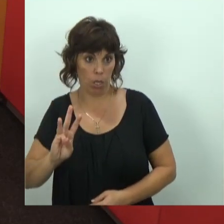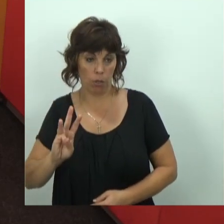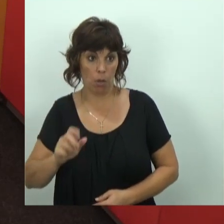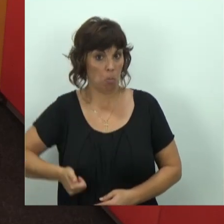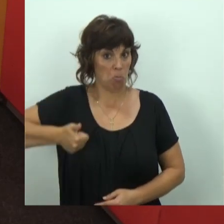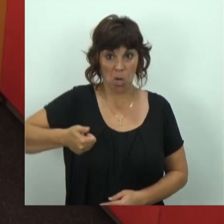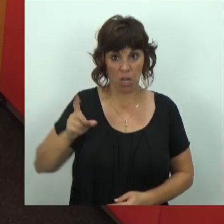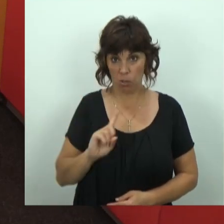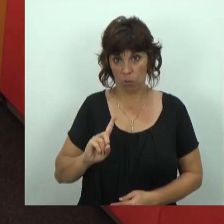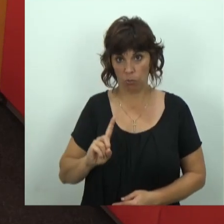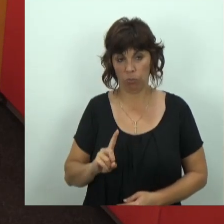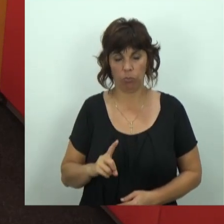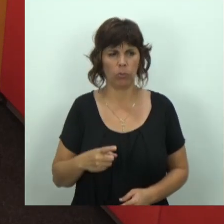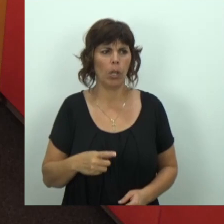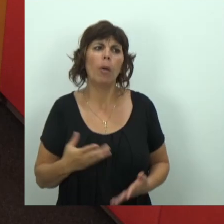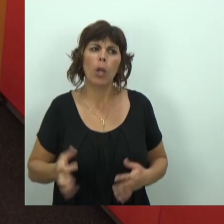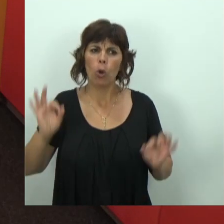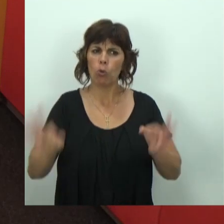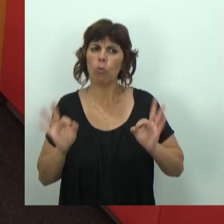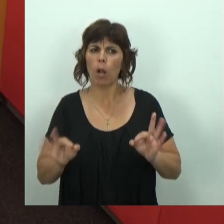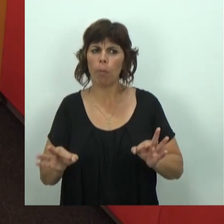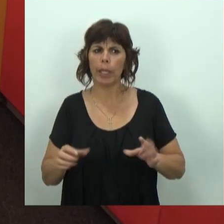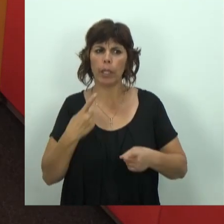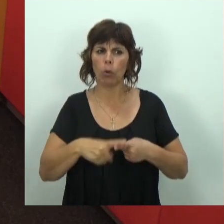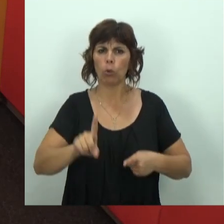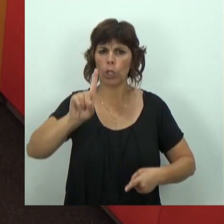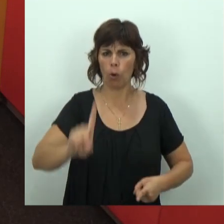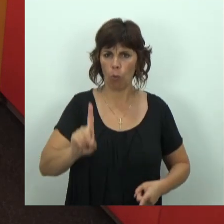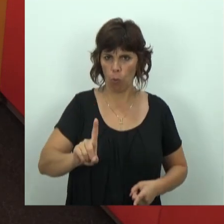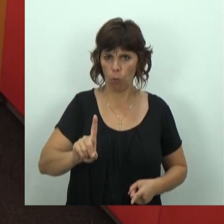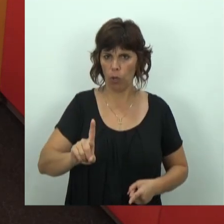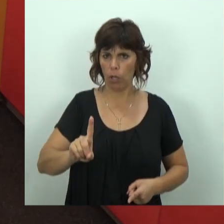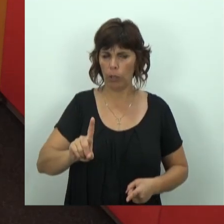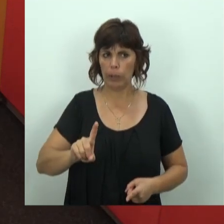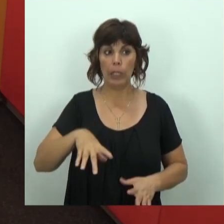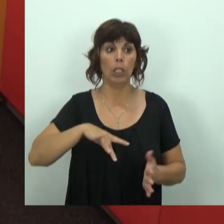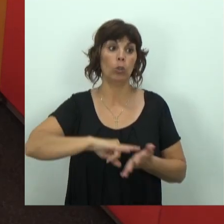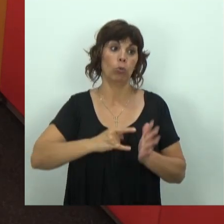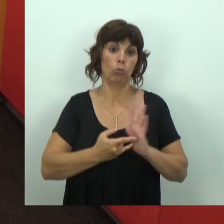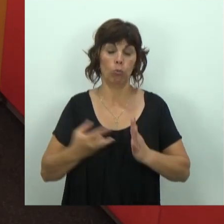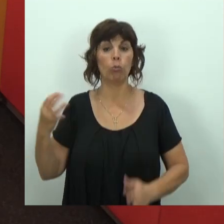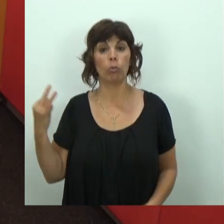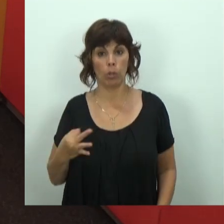Todo ser humano tiene una cosa que en este momento tiene que ser solucionada.